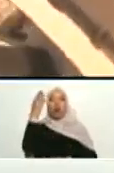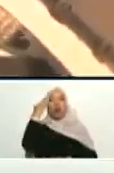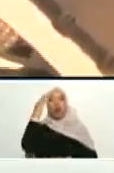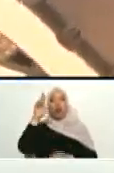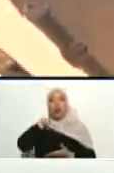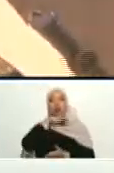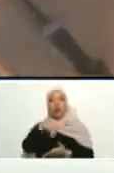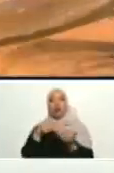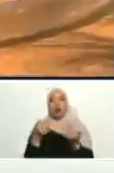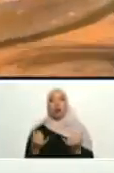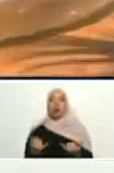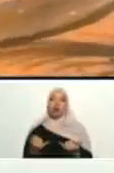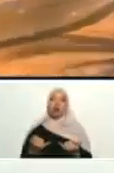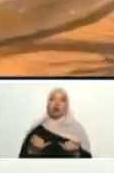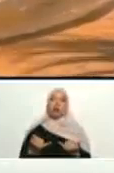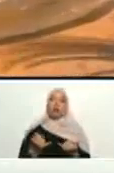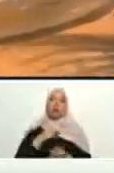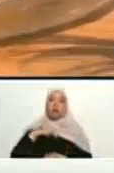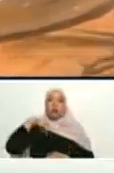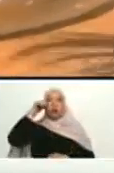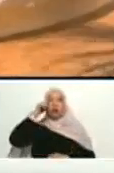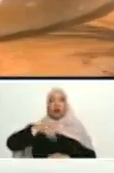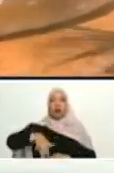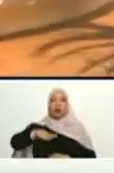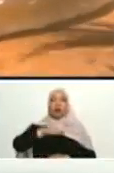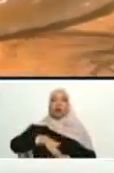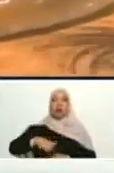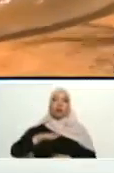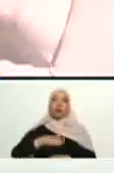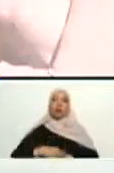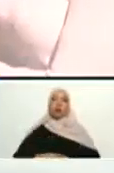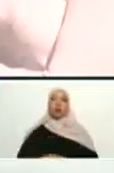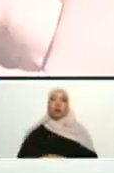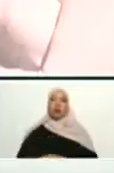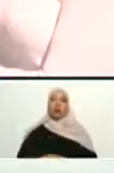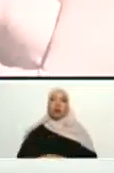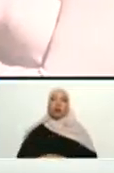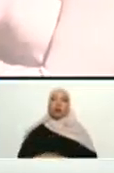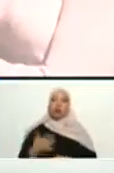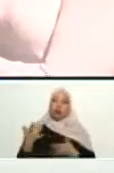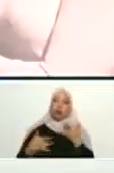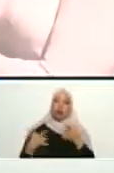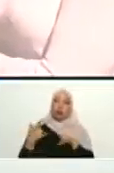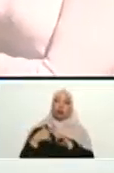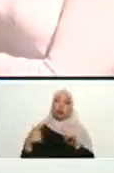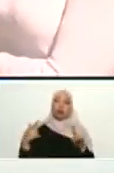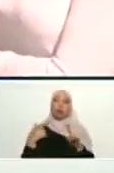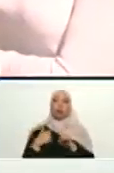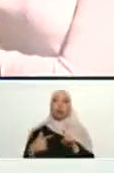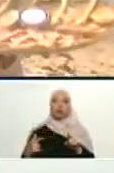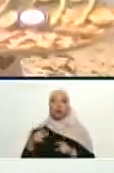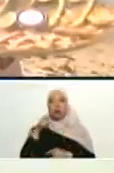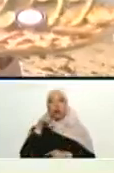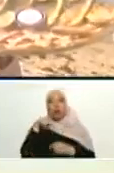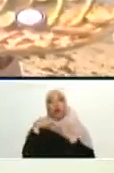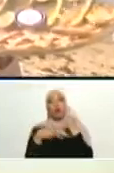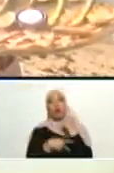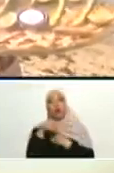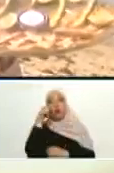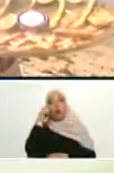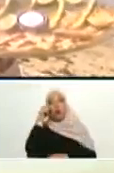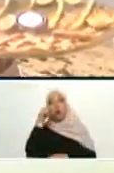nacionales, porque nuestro pueblo tiene acceso de diversas maneras y hay que crear cada vez más paquetes turísticos para que el